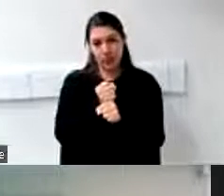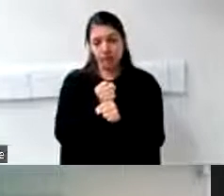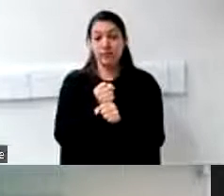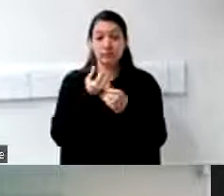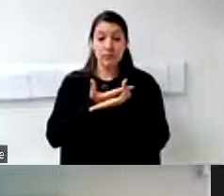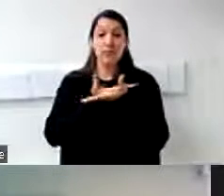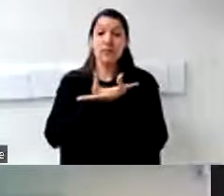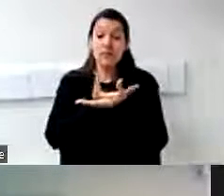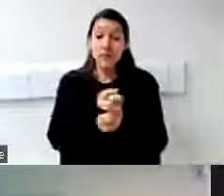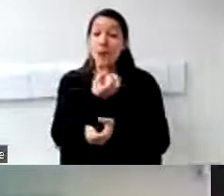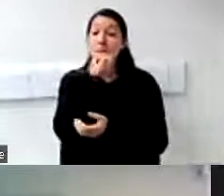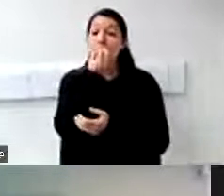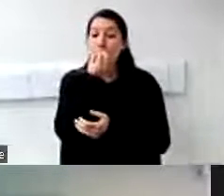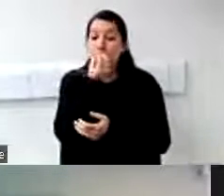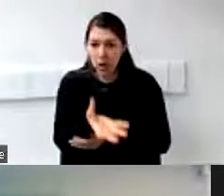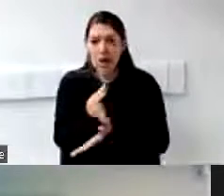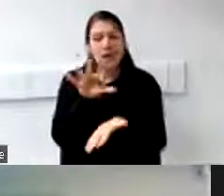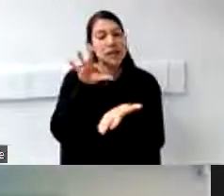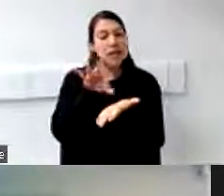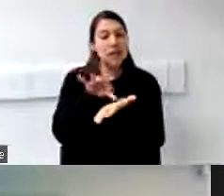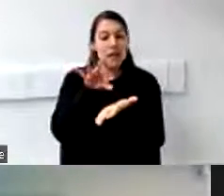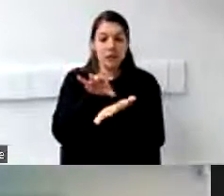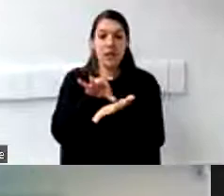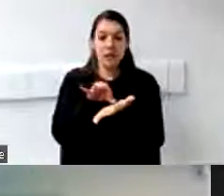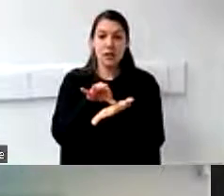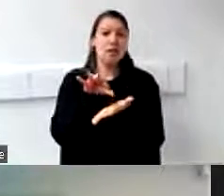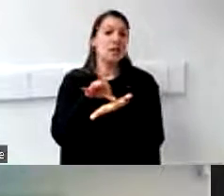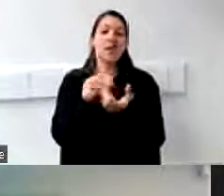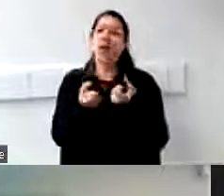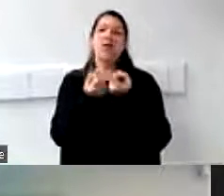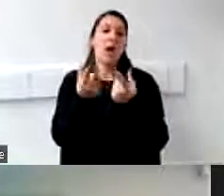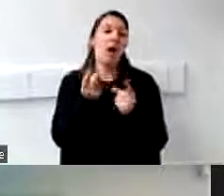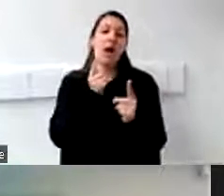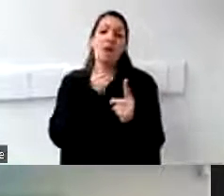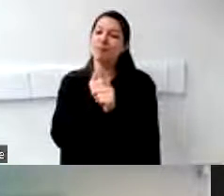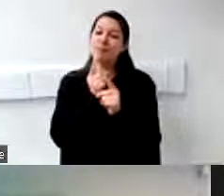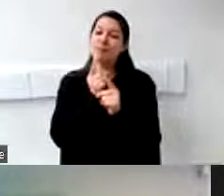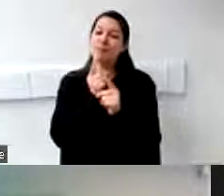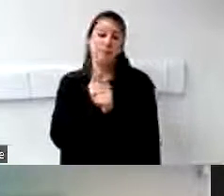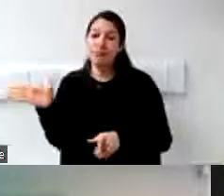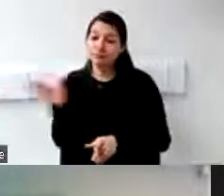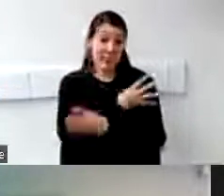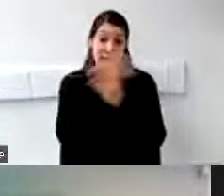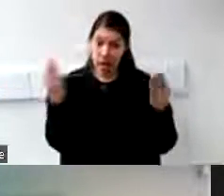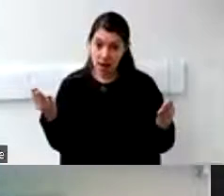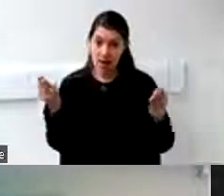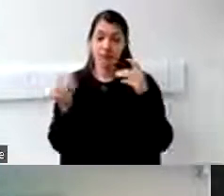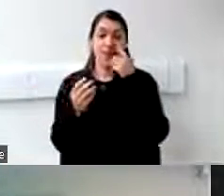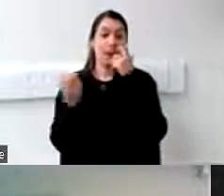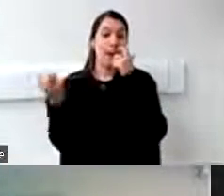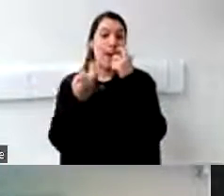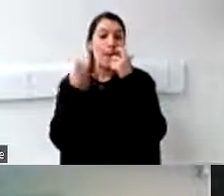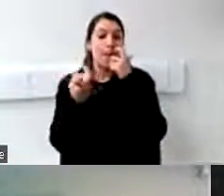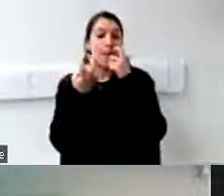un poco a mejorar los servicios que prestamos a la población. En este sentido, buscando